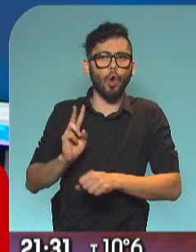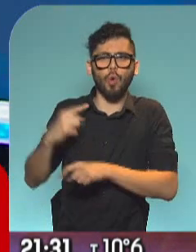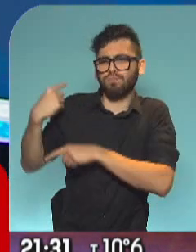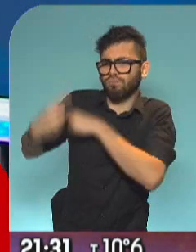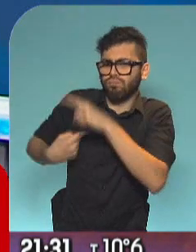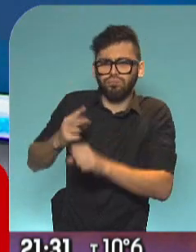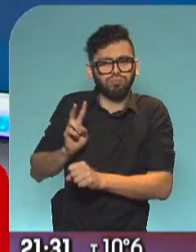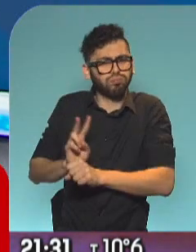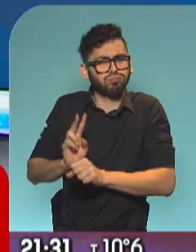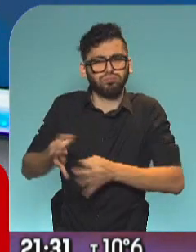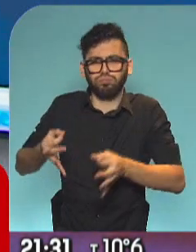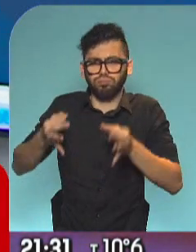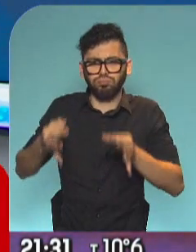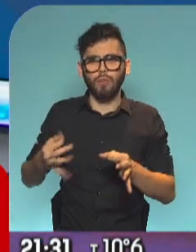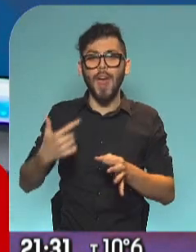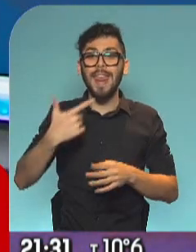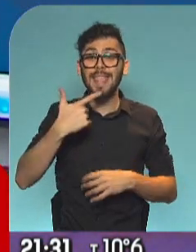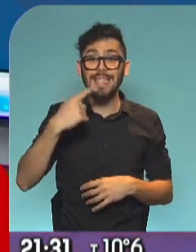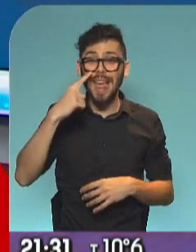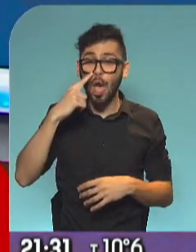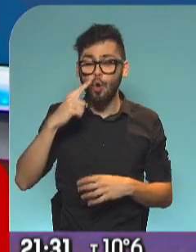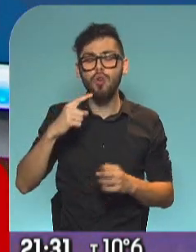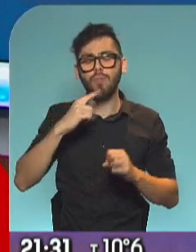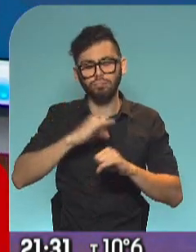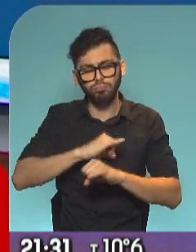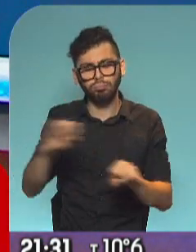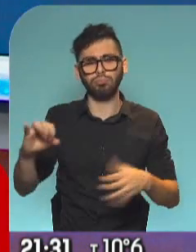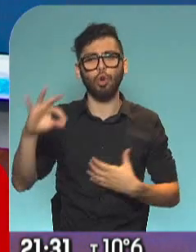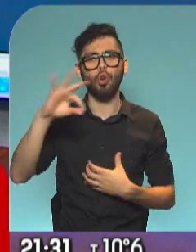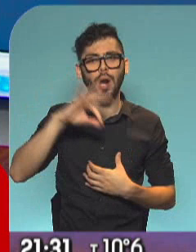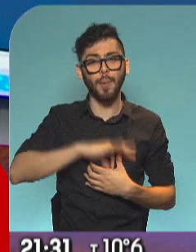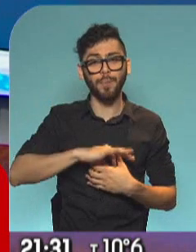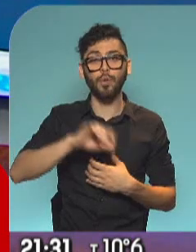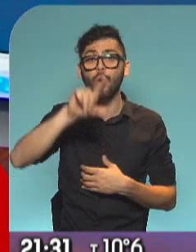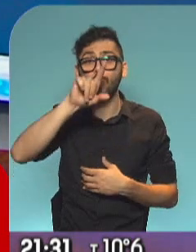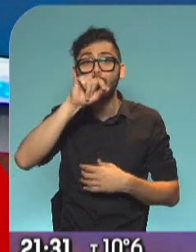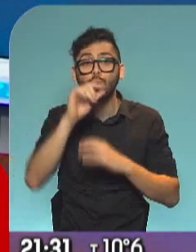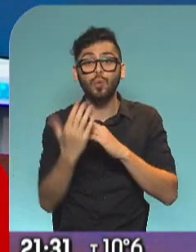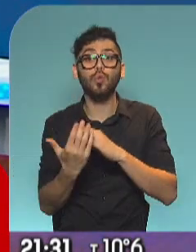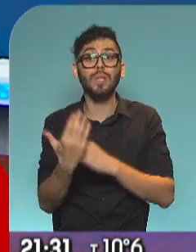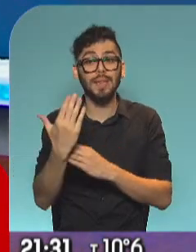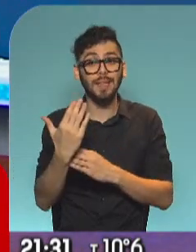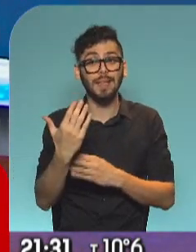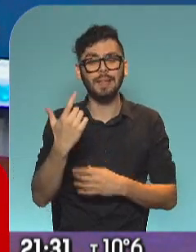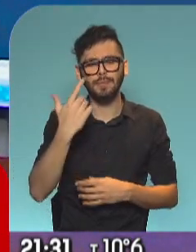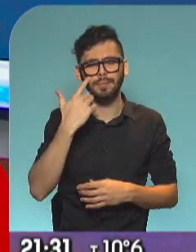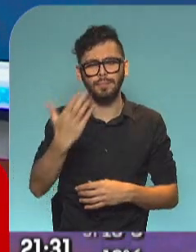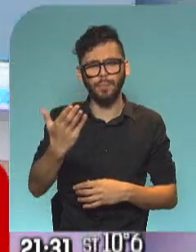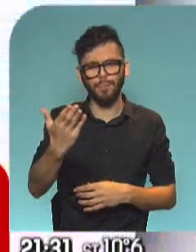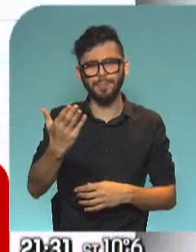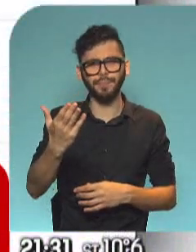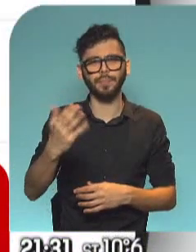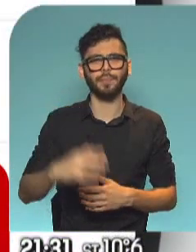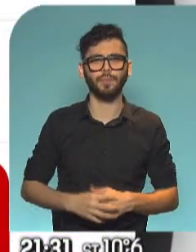junio se dio a conocer que estaba contagiado de coronavirus, que le envió un tuit, podemos ver el tuit de Juan